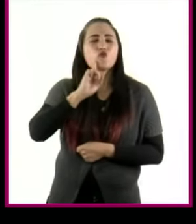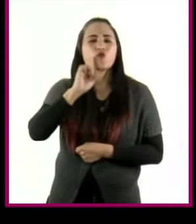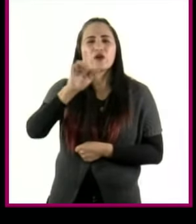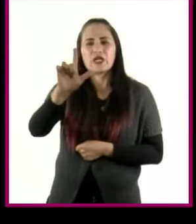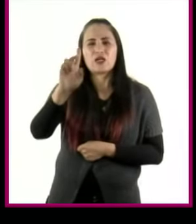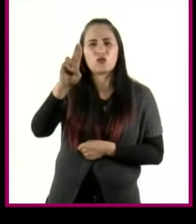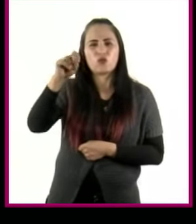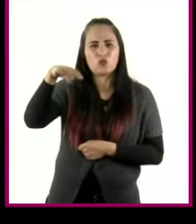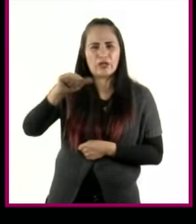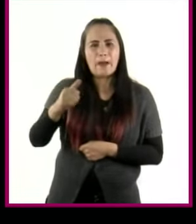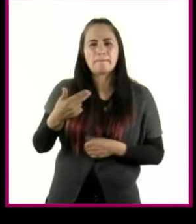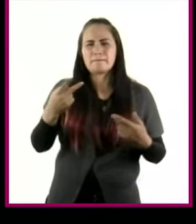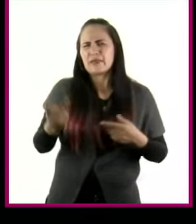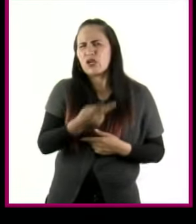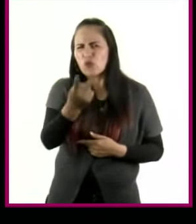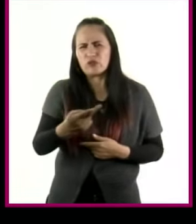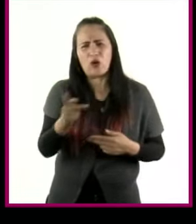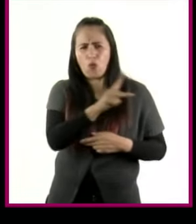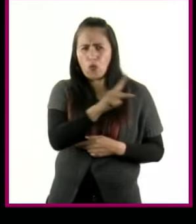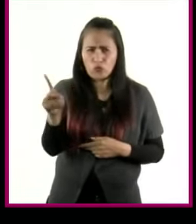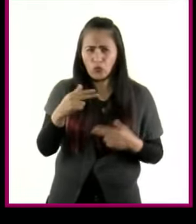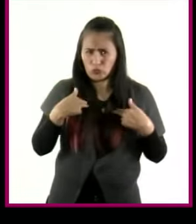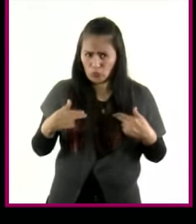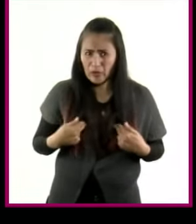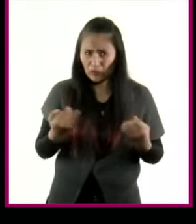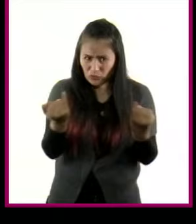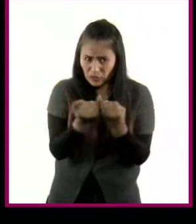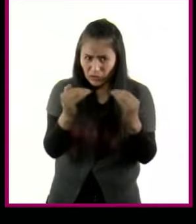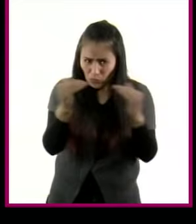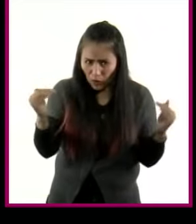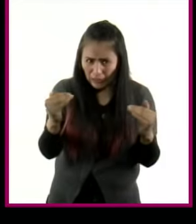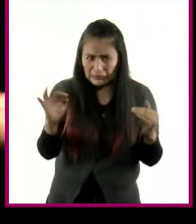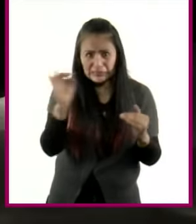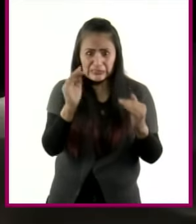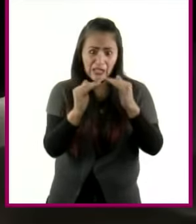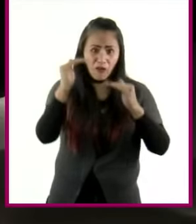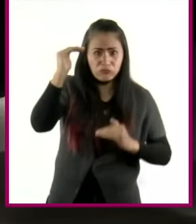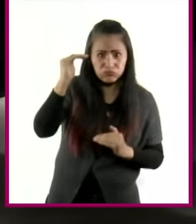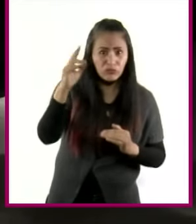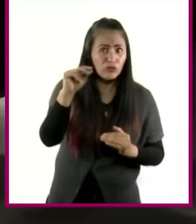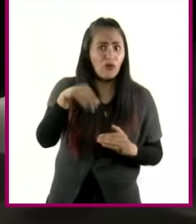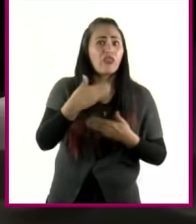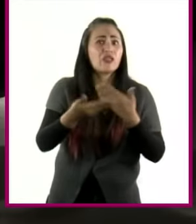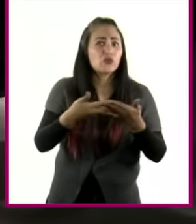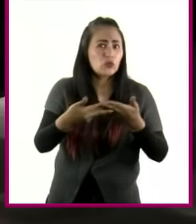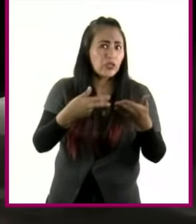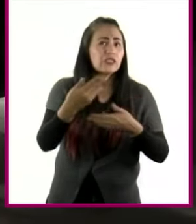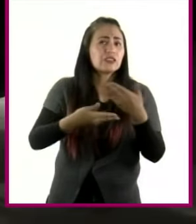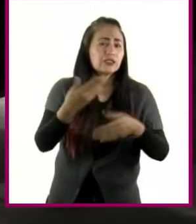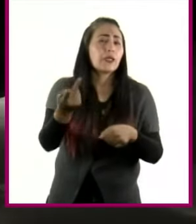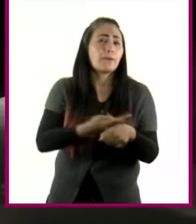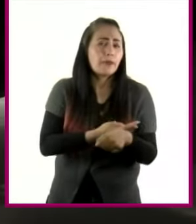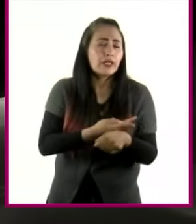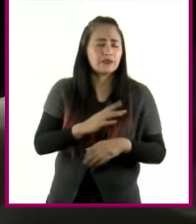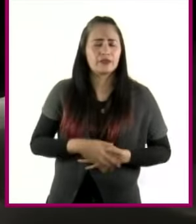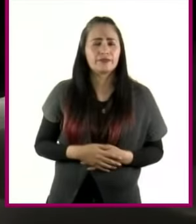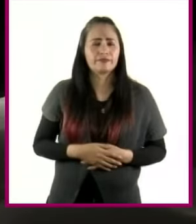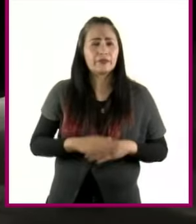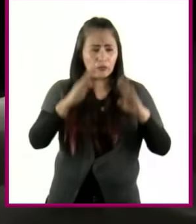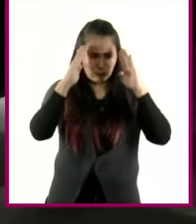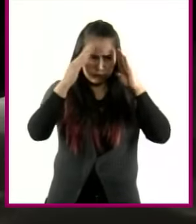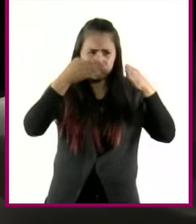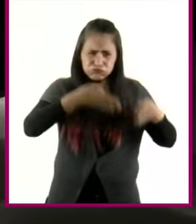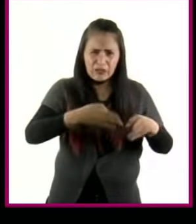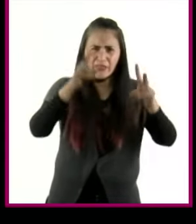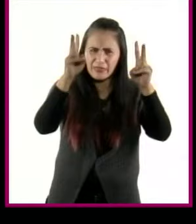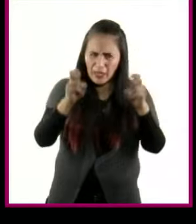los seres humanos somos iguales y qué implicaciones tendría el que no fuera así. En particular, ha centrado su atención en la